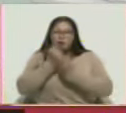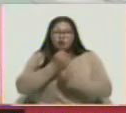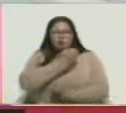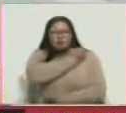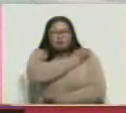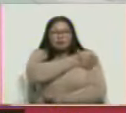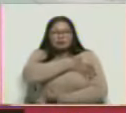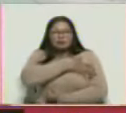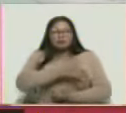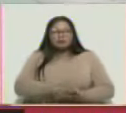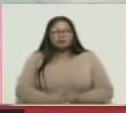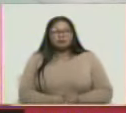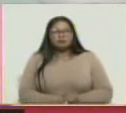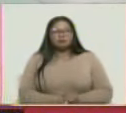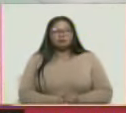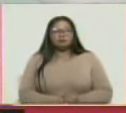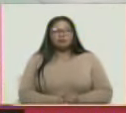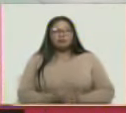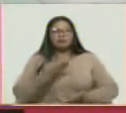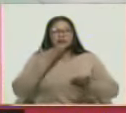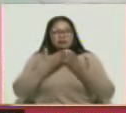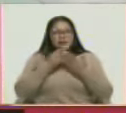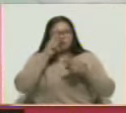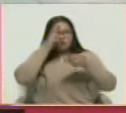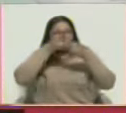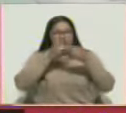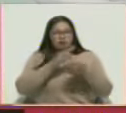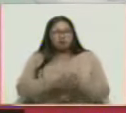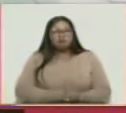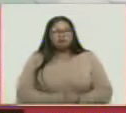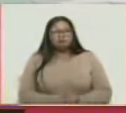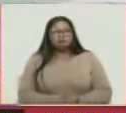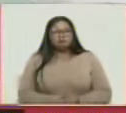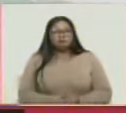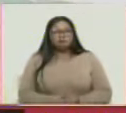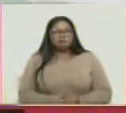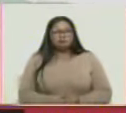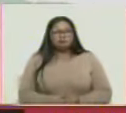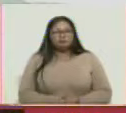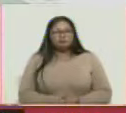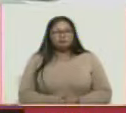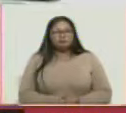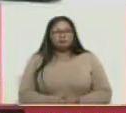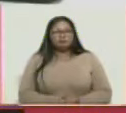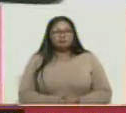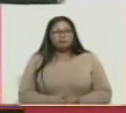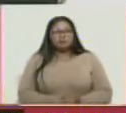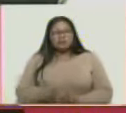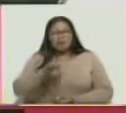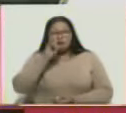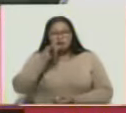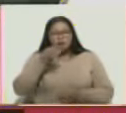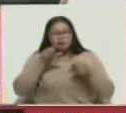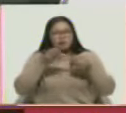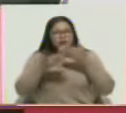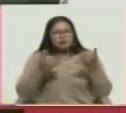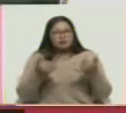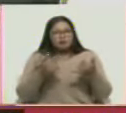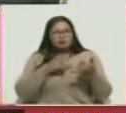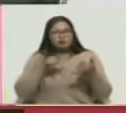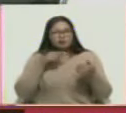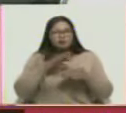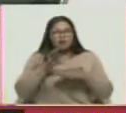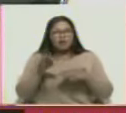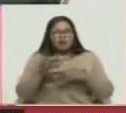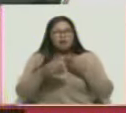Muchas gracias. Gracias, Michelle. Por muchas haber gracias. Fue un honor para mí y un privilegio. Sí. Muchas gracias. Y que esta denuncia quede allí, digamos, porque hay que seguirla